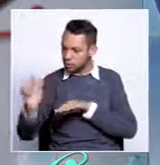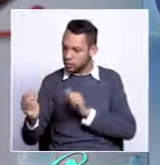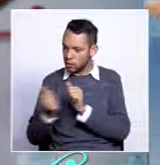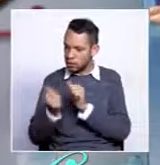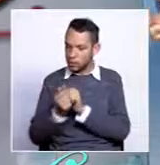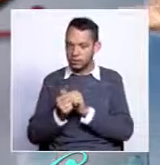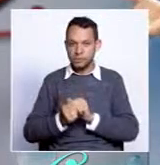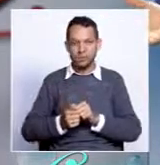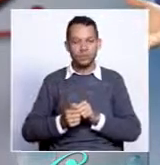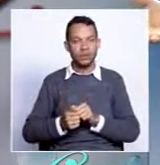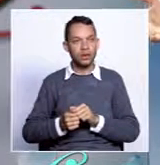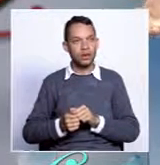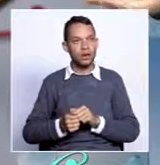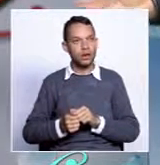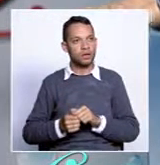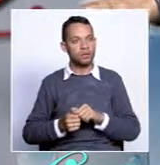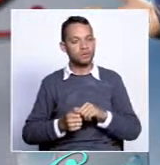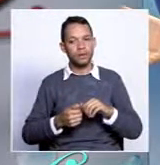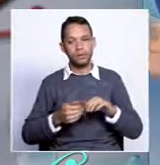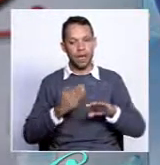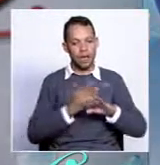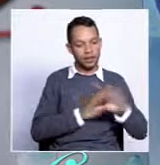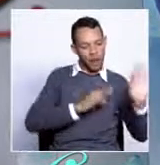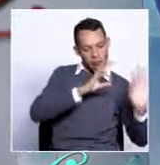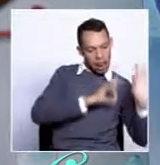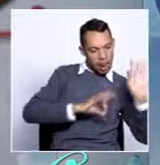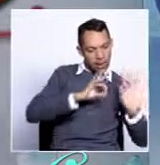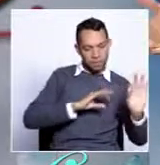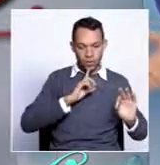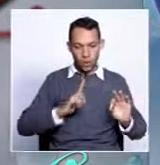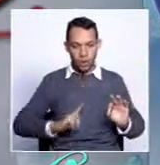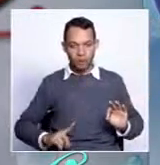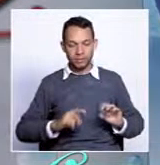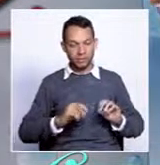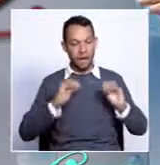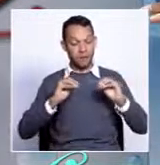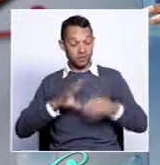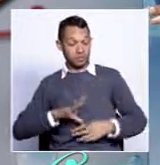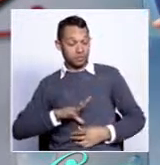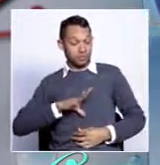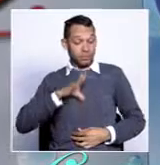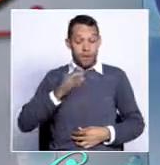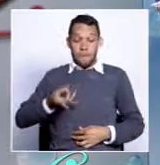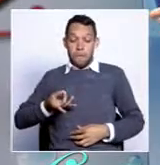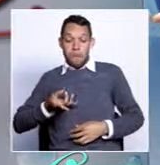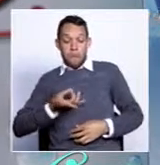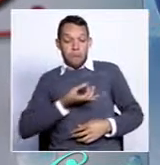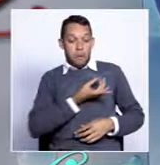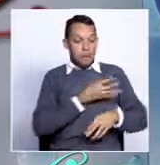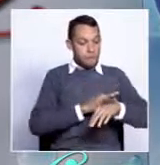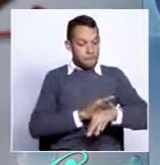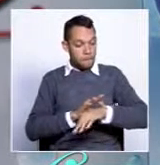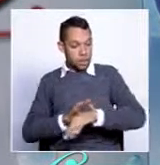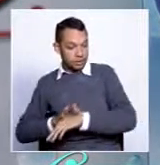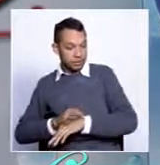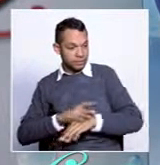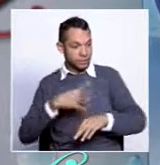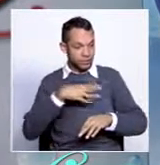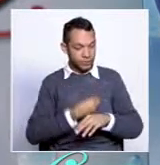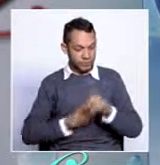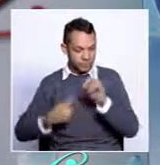pero yo no yo no vengo aquí a preparar un programa para descrestar o para hacer procesos que de